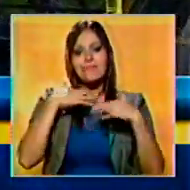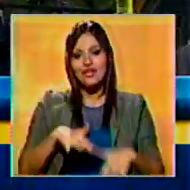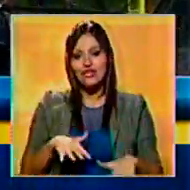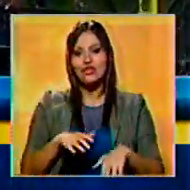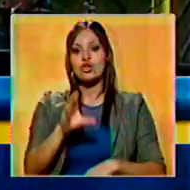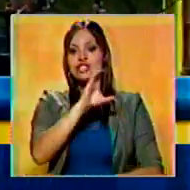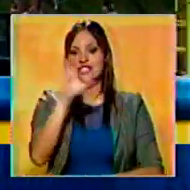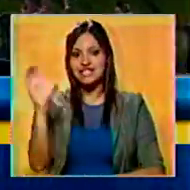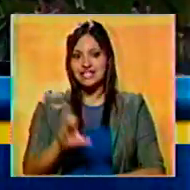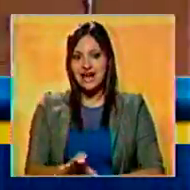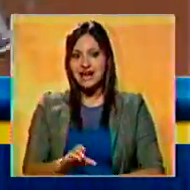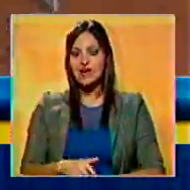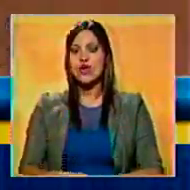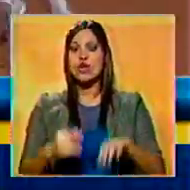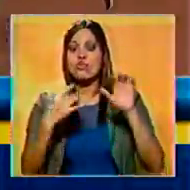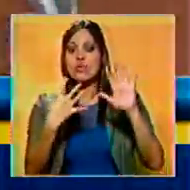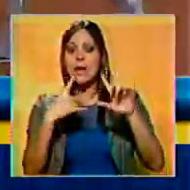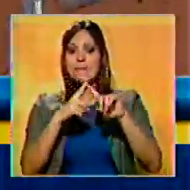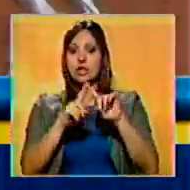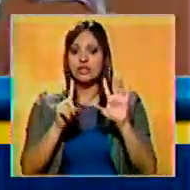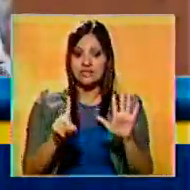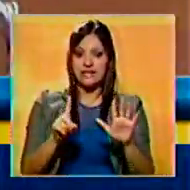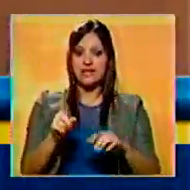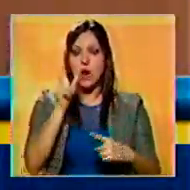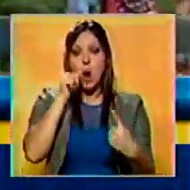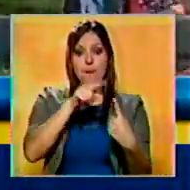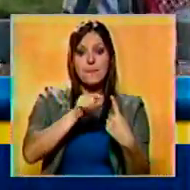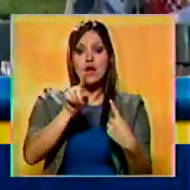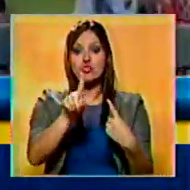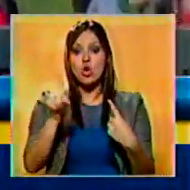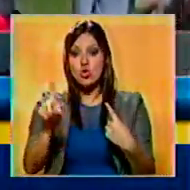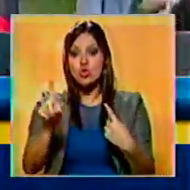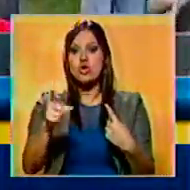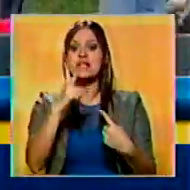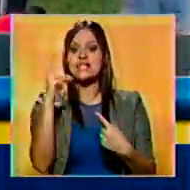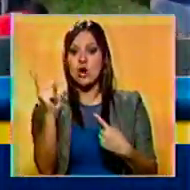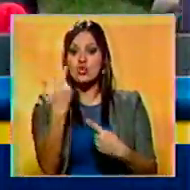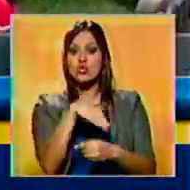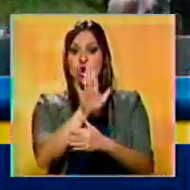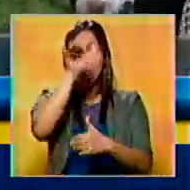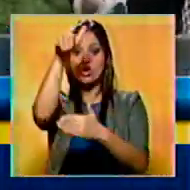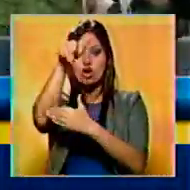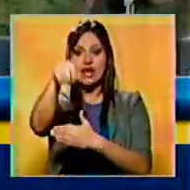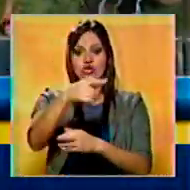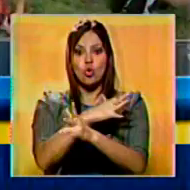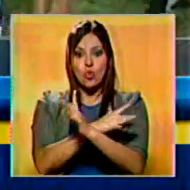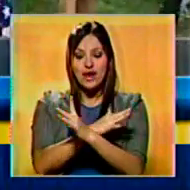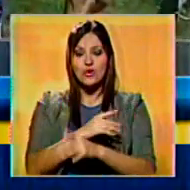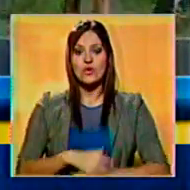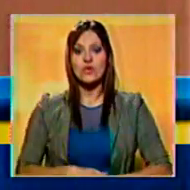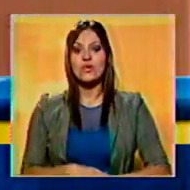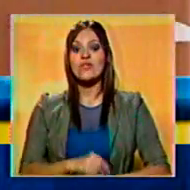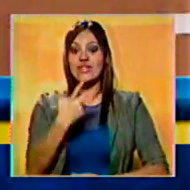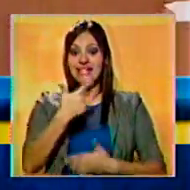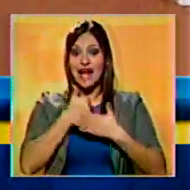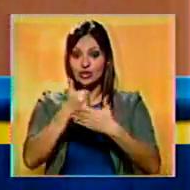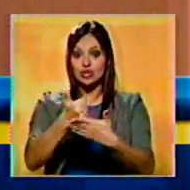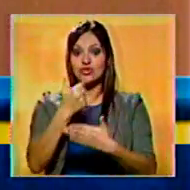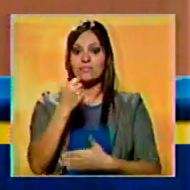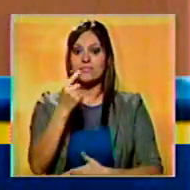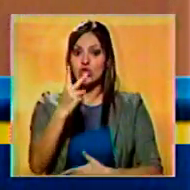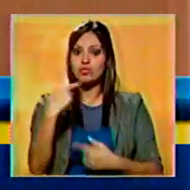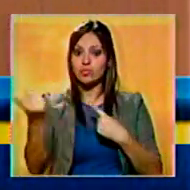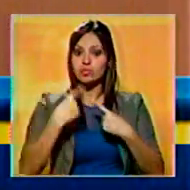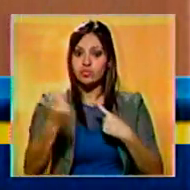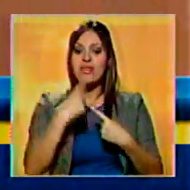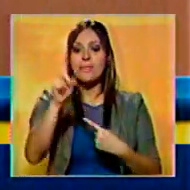Chicago, que terminó perdiendo 9-6. Carlos González se fue de 1-1 con su segundo jonrón en estos juegos primaverales, tres impulsadas y par de anotadas, y